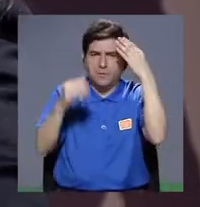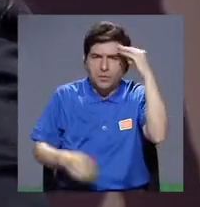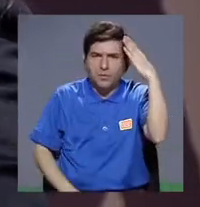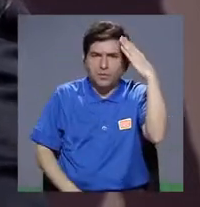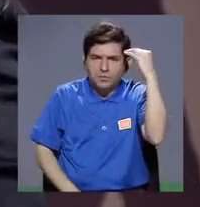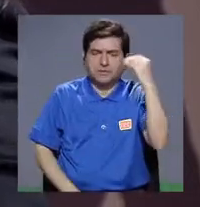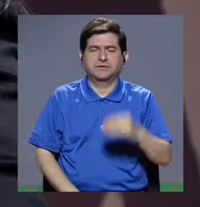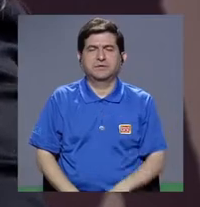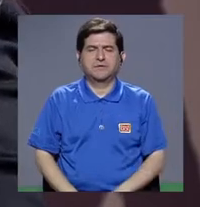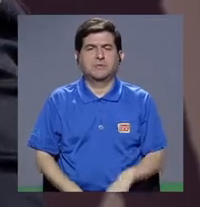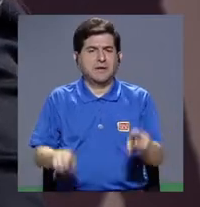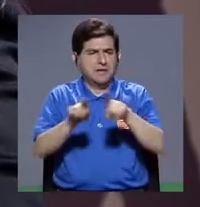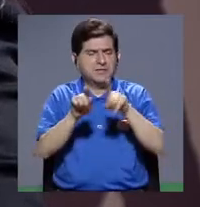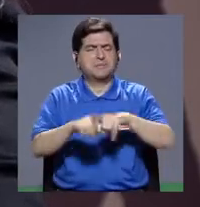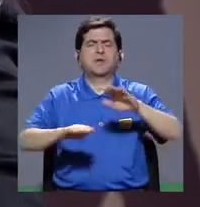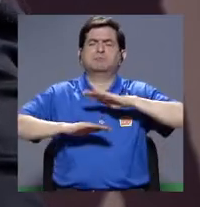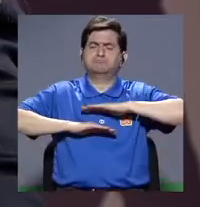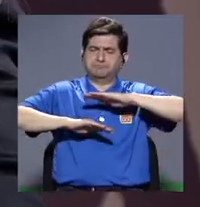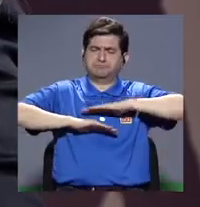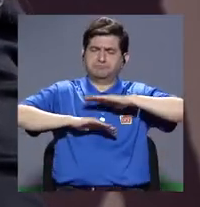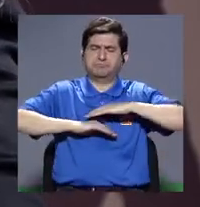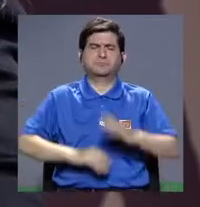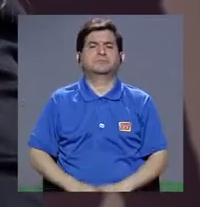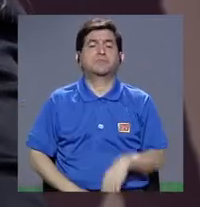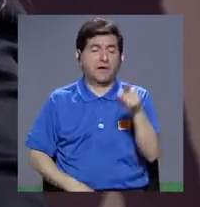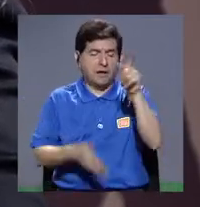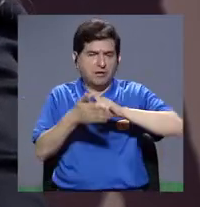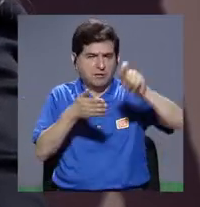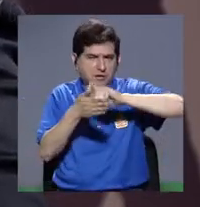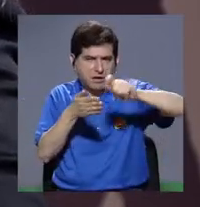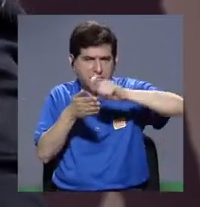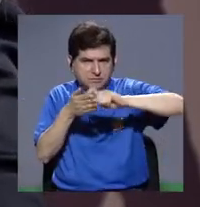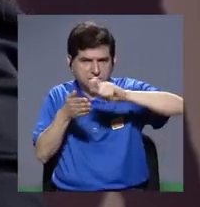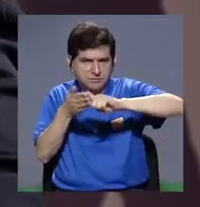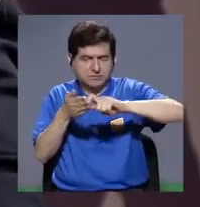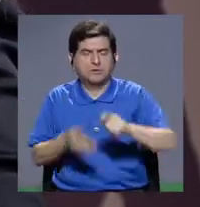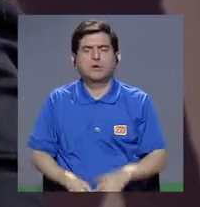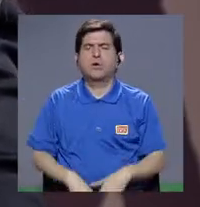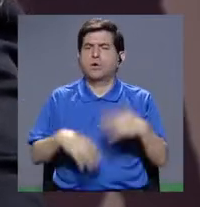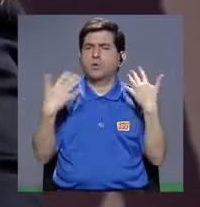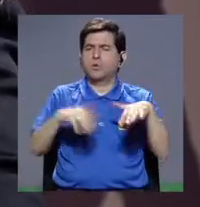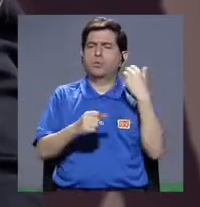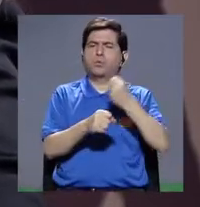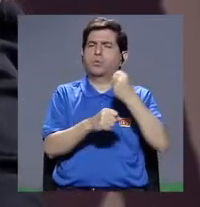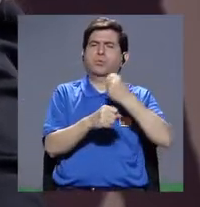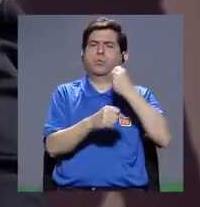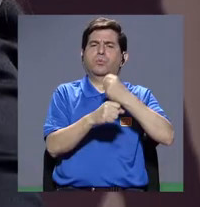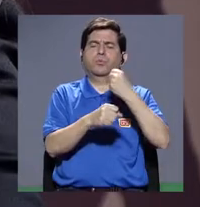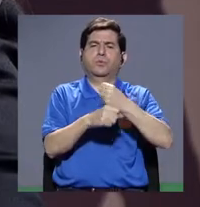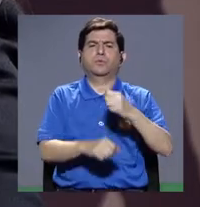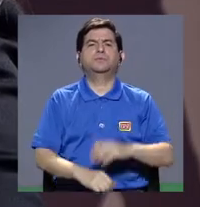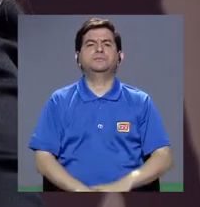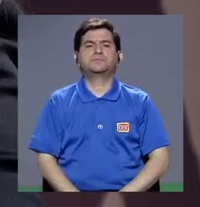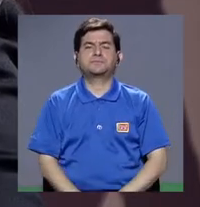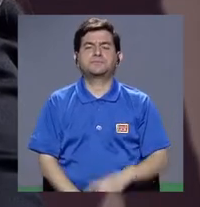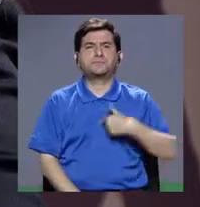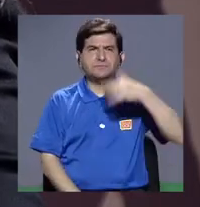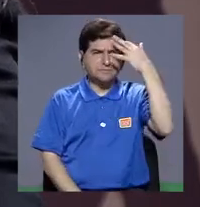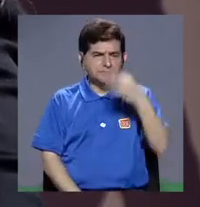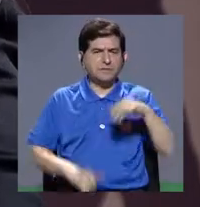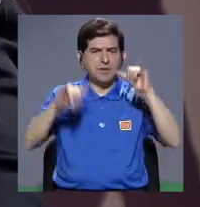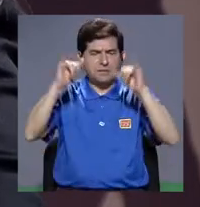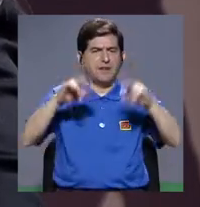de gratificaciones en el campo de la literatura mucho trabajo eso sí creo que